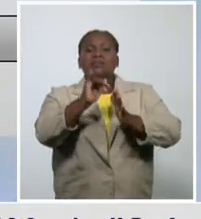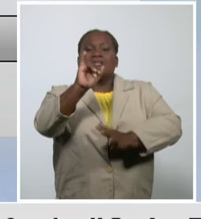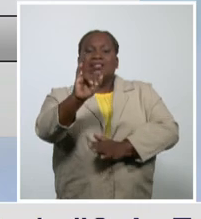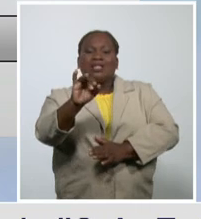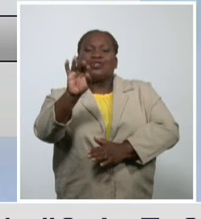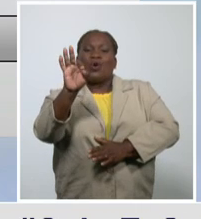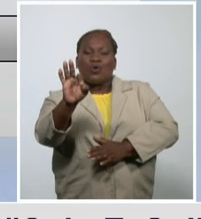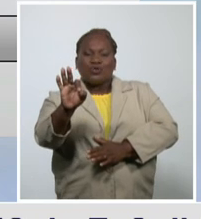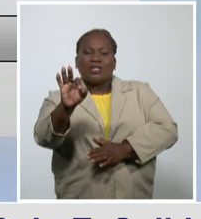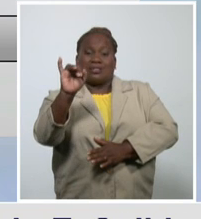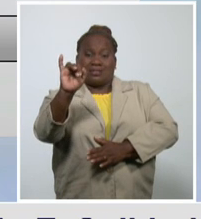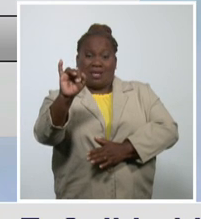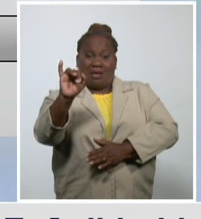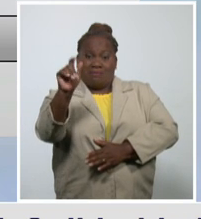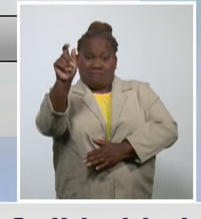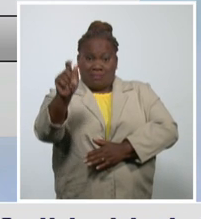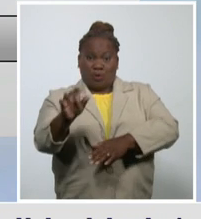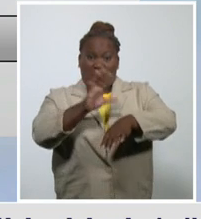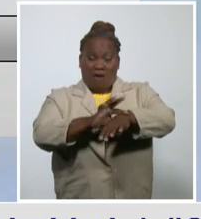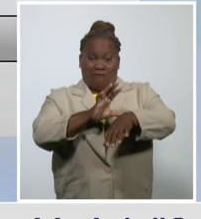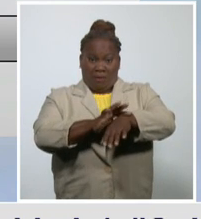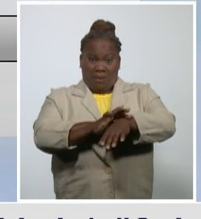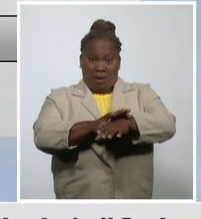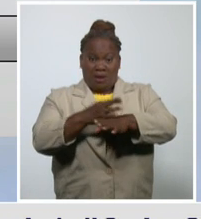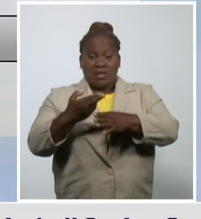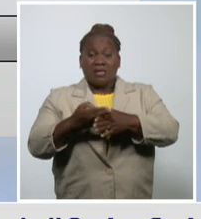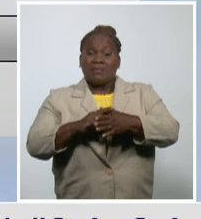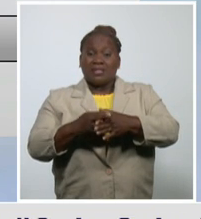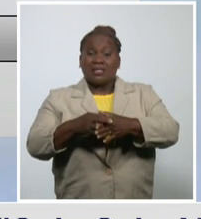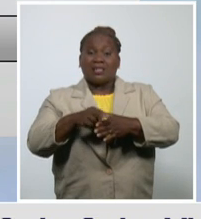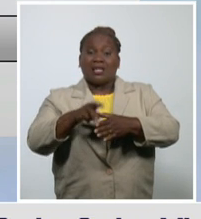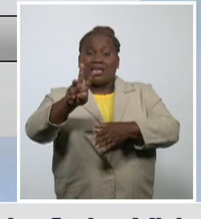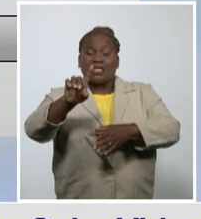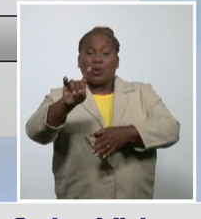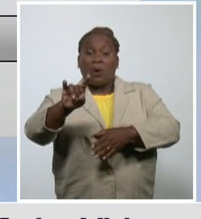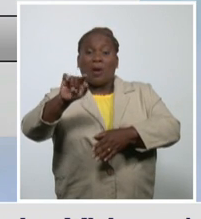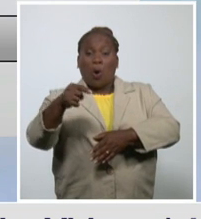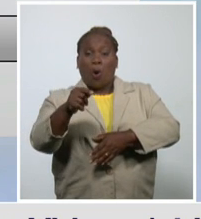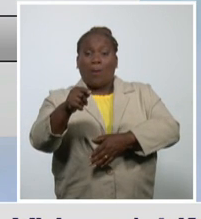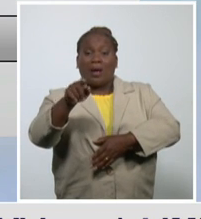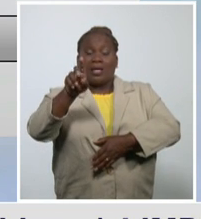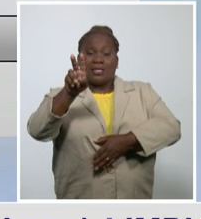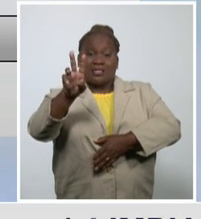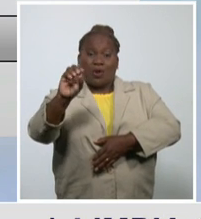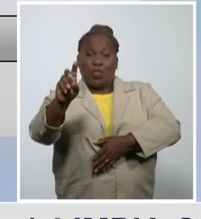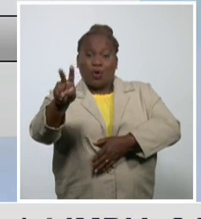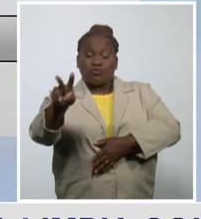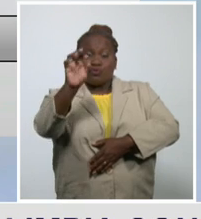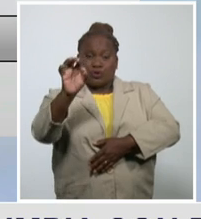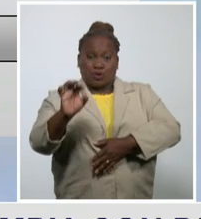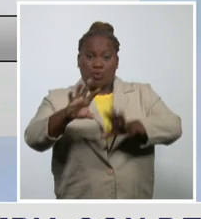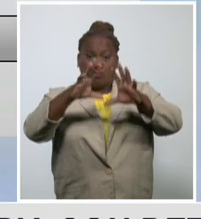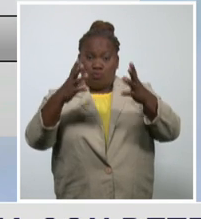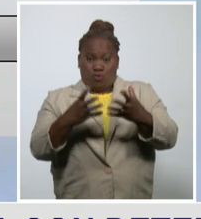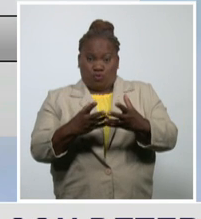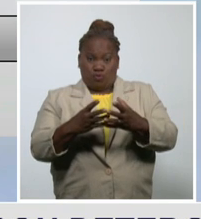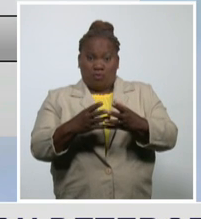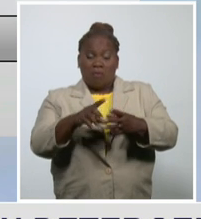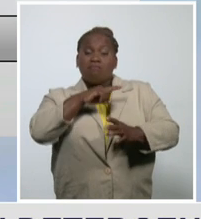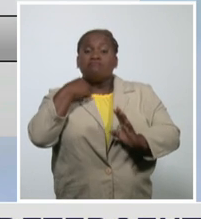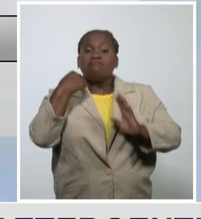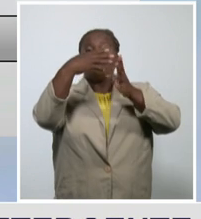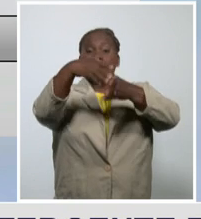1.134.686 contagiados, que representa el 39,08% del total de casos reportados en el mundo. La cantidad de fallecidos